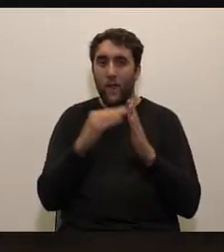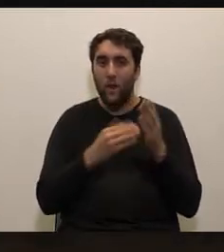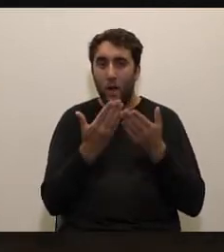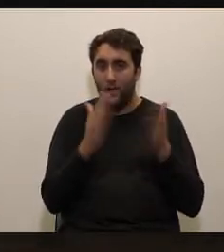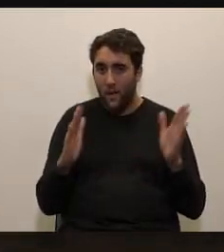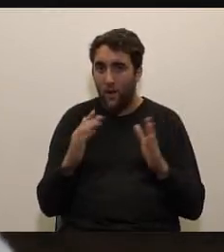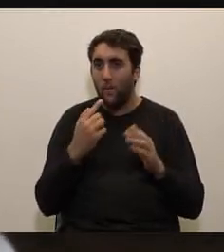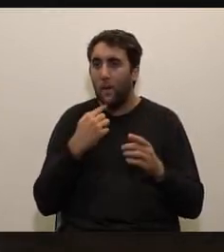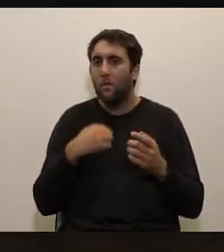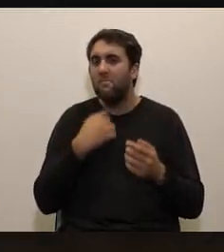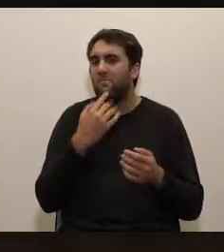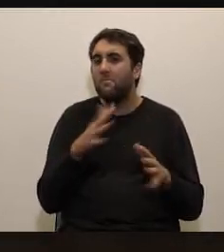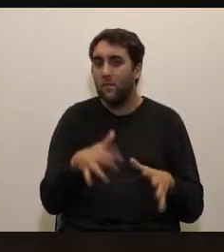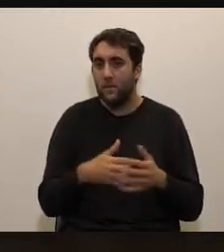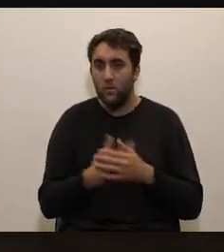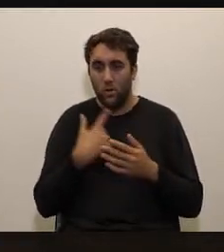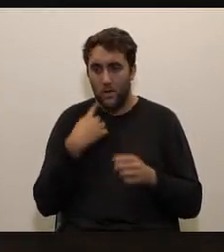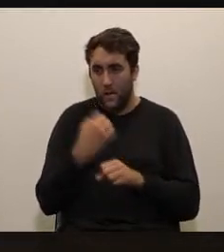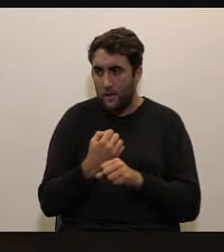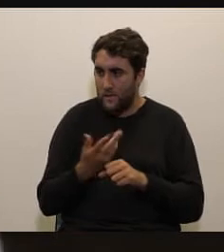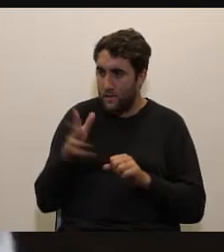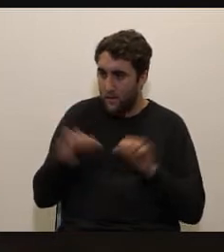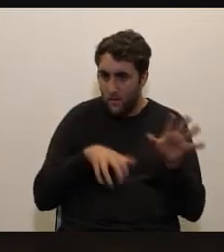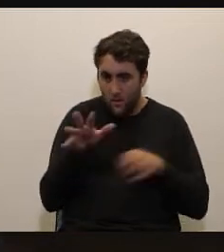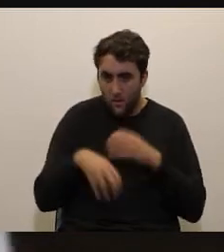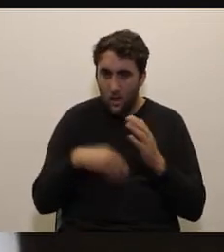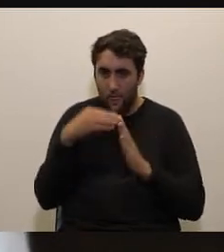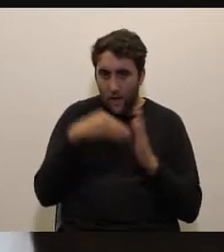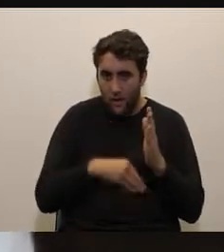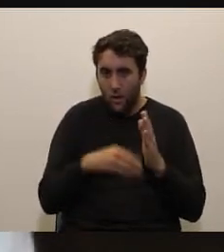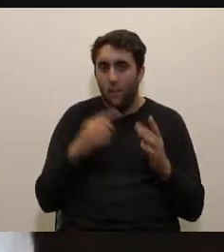hice para juntar esos datos justamente pueda ser lo más aprovechado